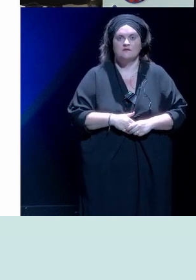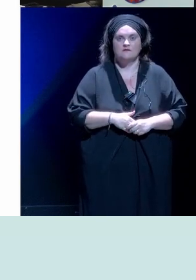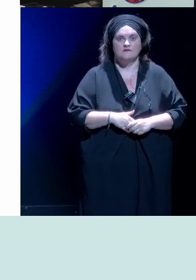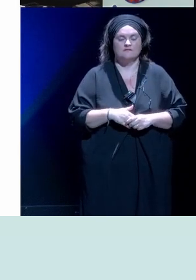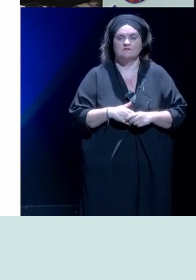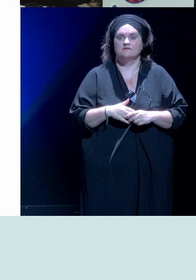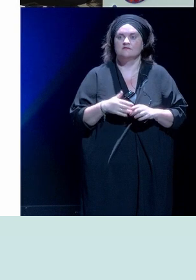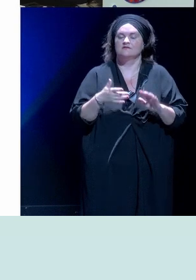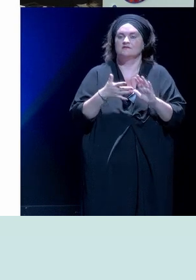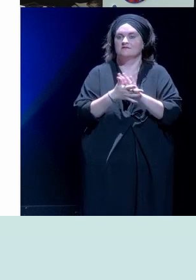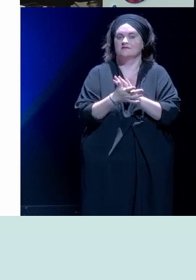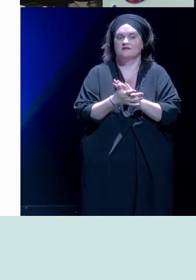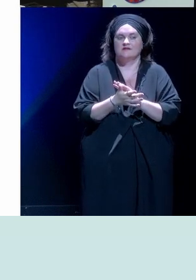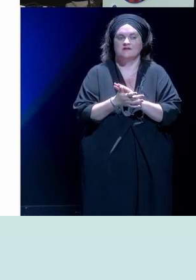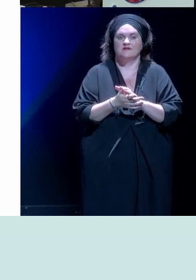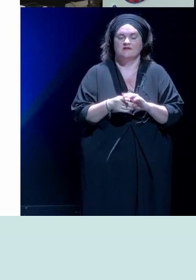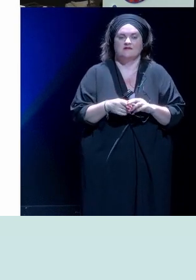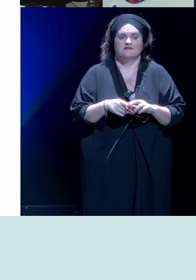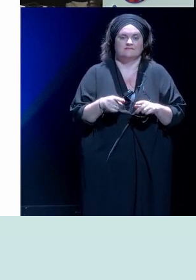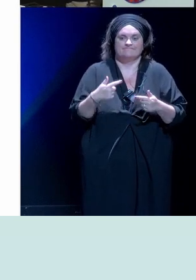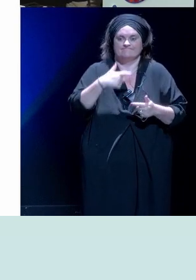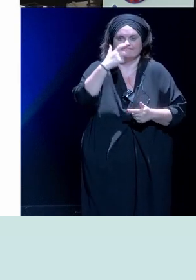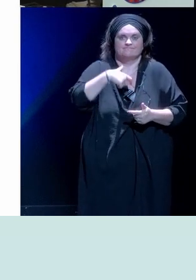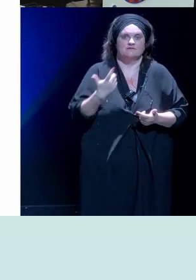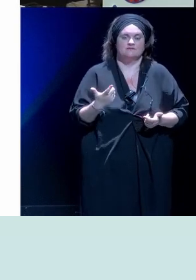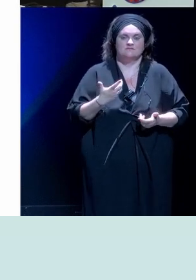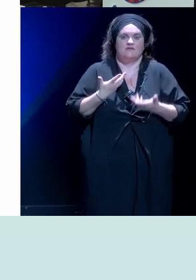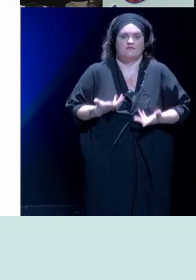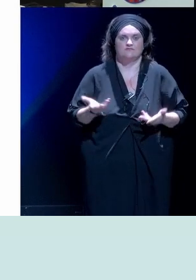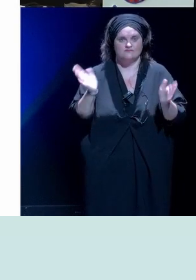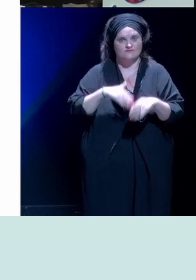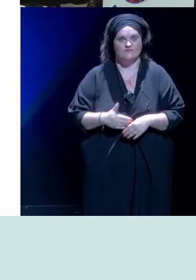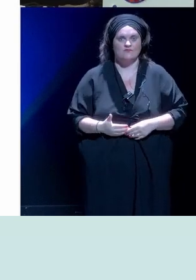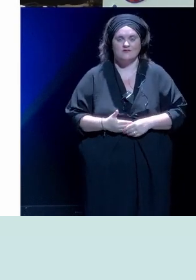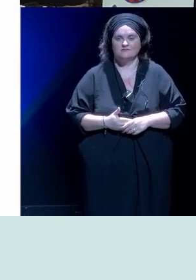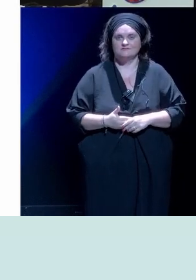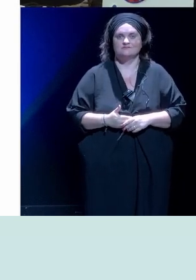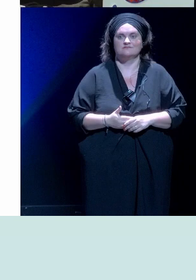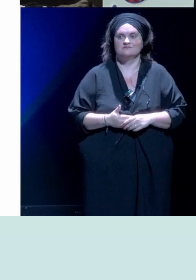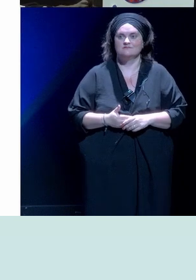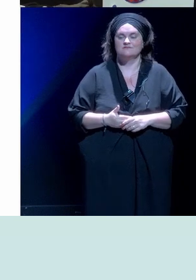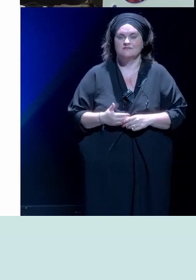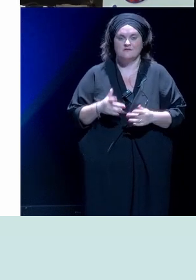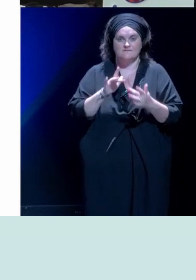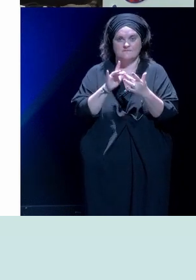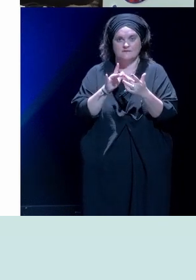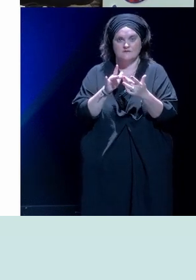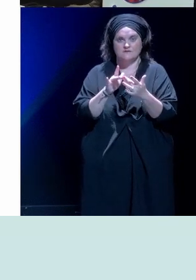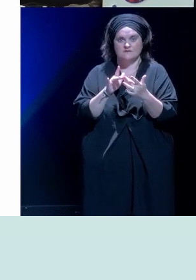lo que pase, está insatisfecha esa persona. En definitiva, tiene un vínculo que le